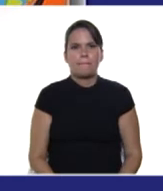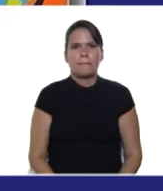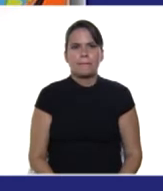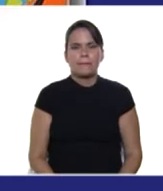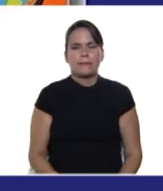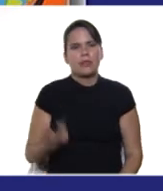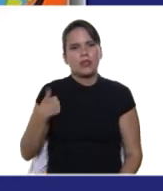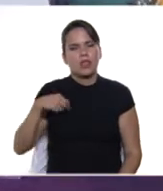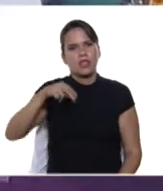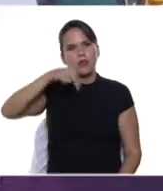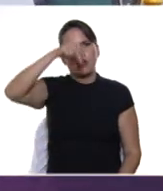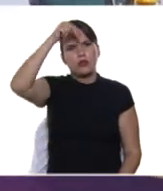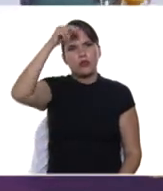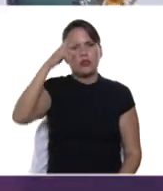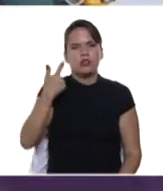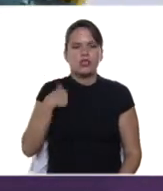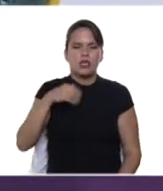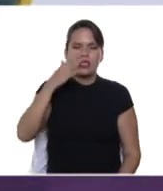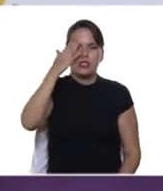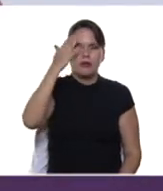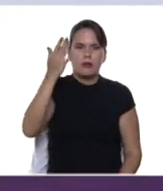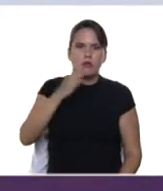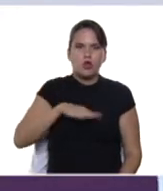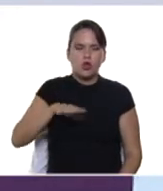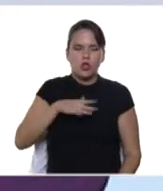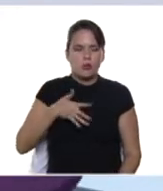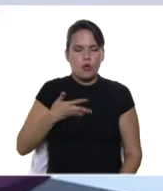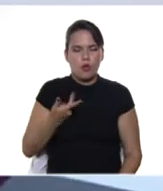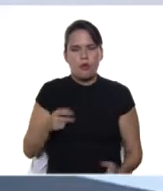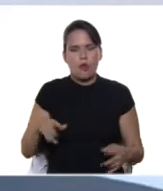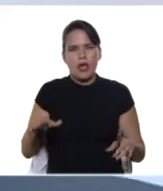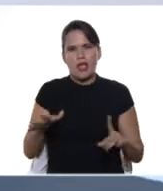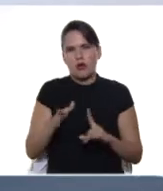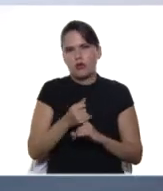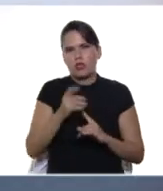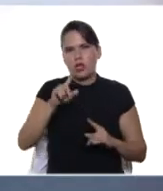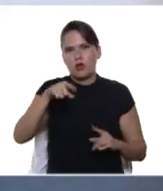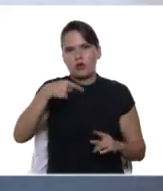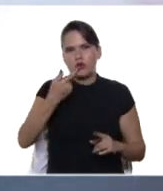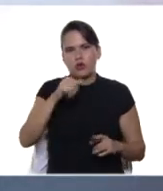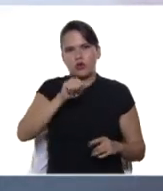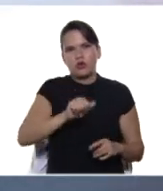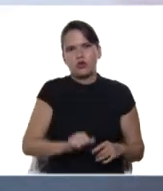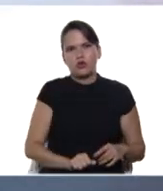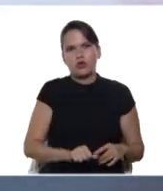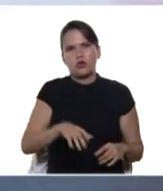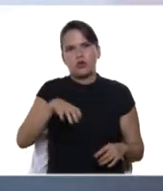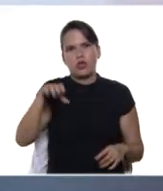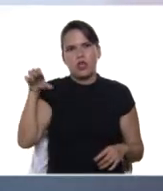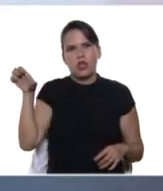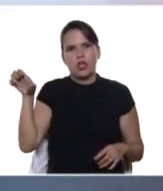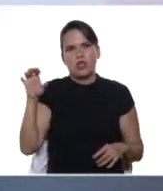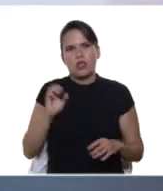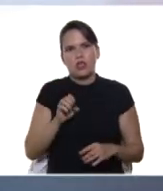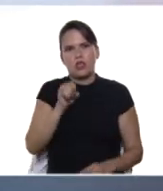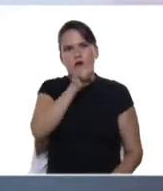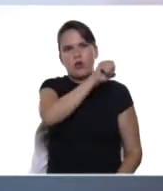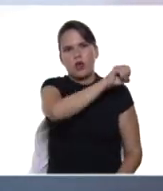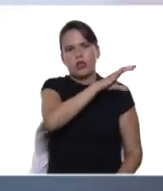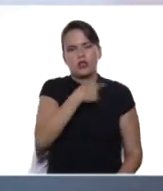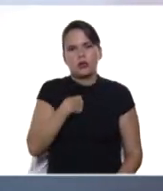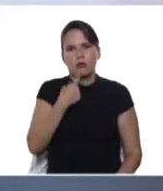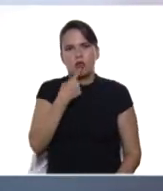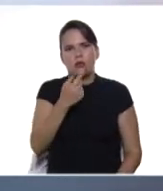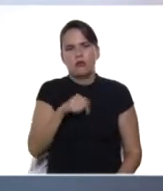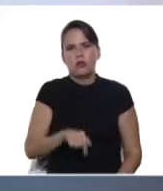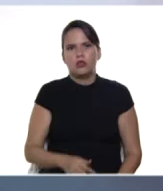Teniendo el norte ya tenemos la referencia para el resto de los puntos cardinales, el sur, el este y el oeste, tal como lo acabo